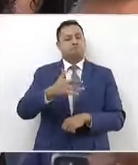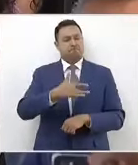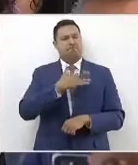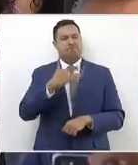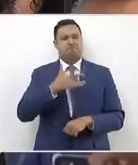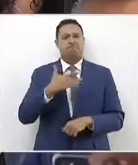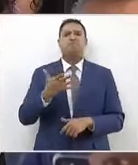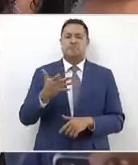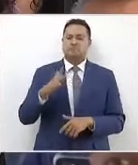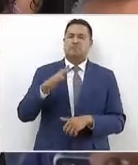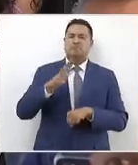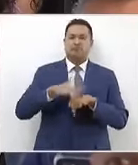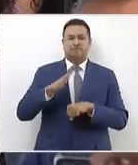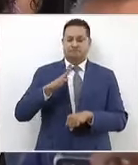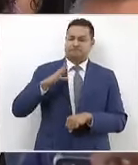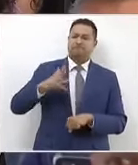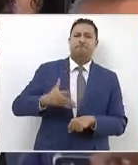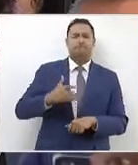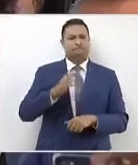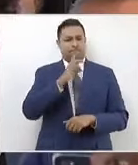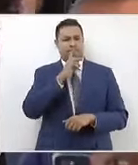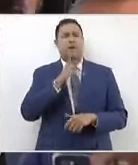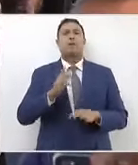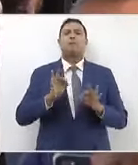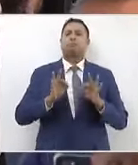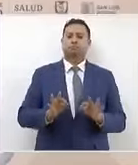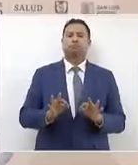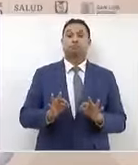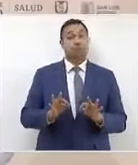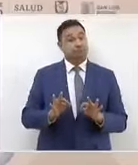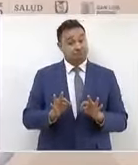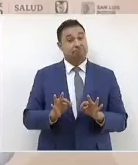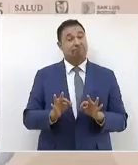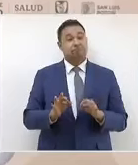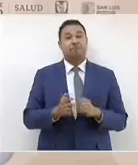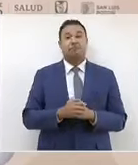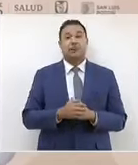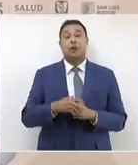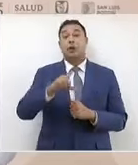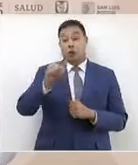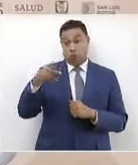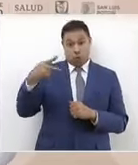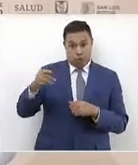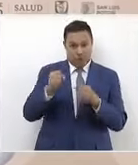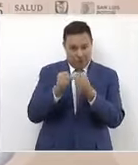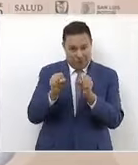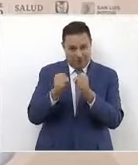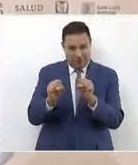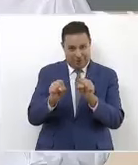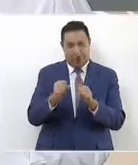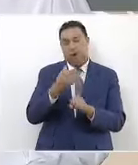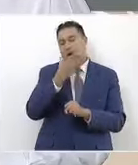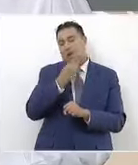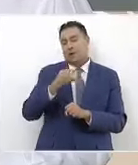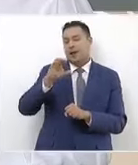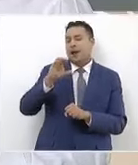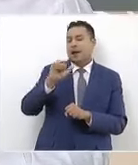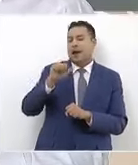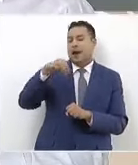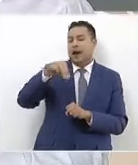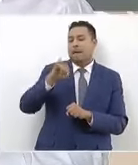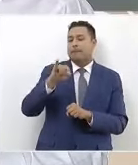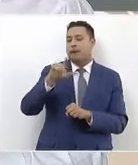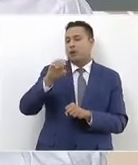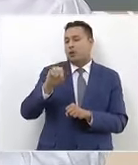Fíjense qué frase tan extraordinaria. Luego, su sobrino, Camilo Arriaga, también